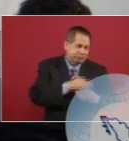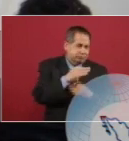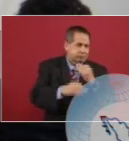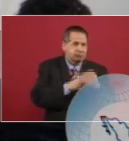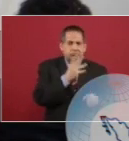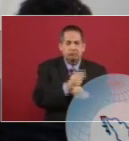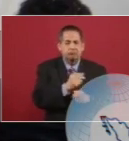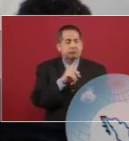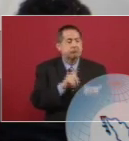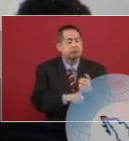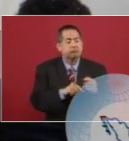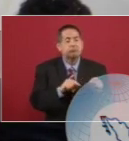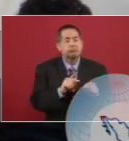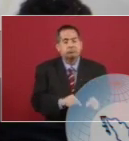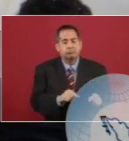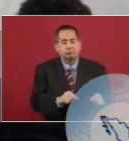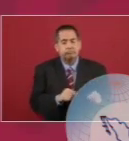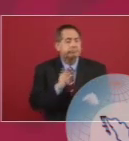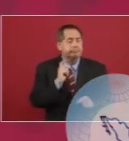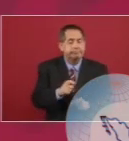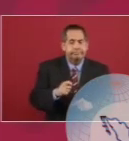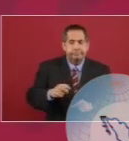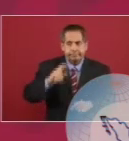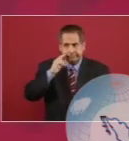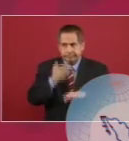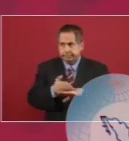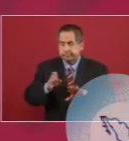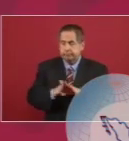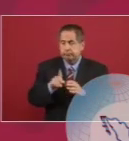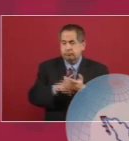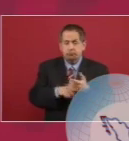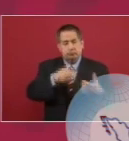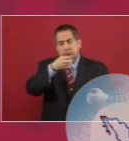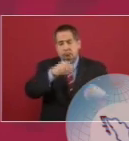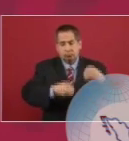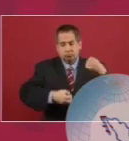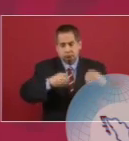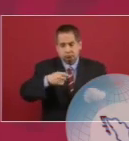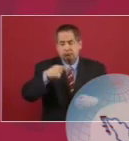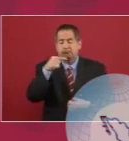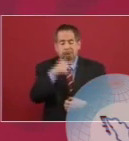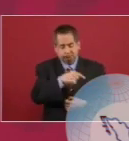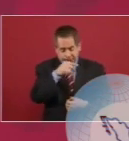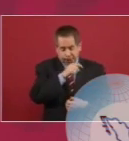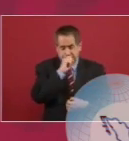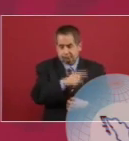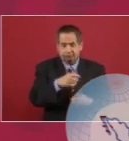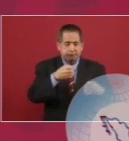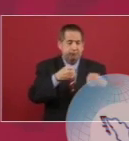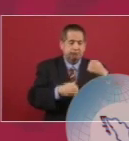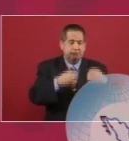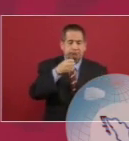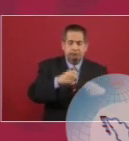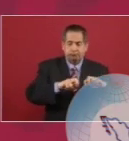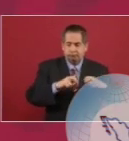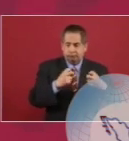la actitud, el comportamiento de jueces, de